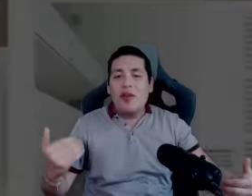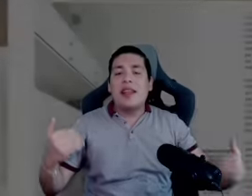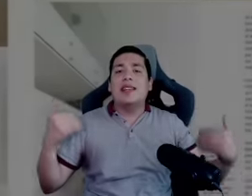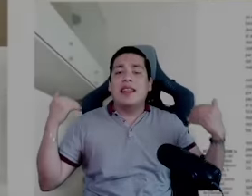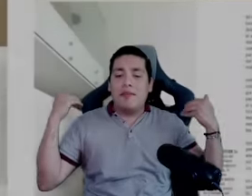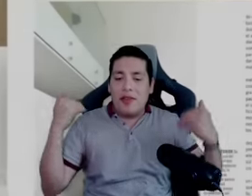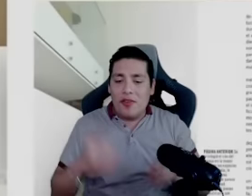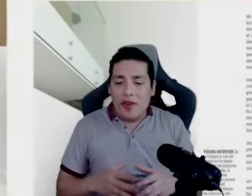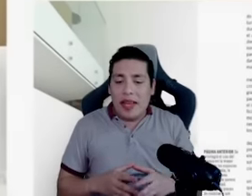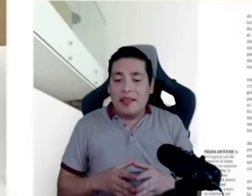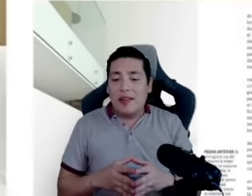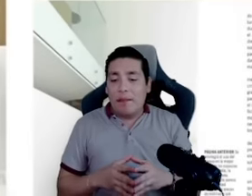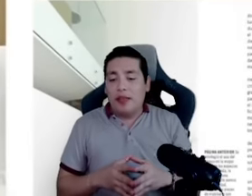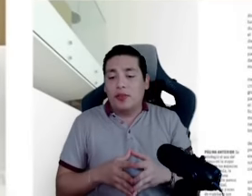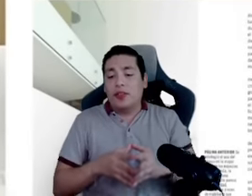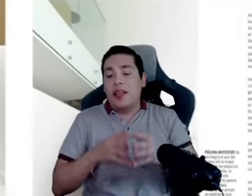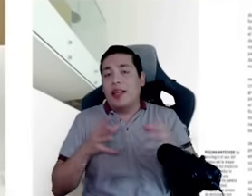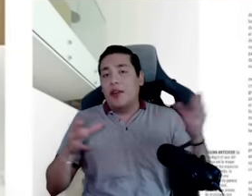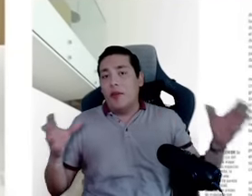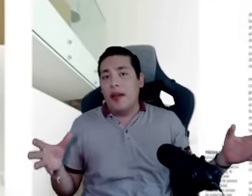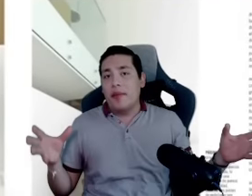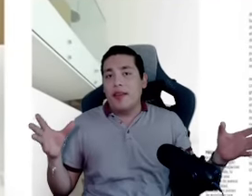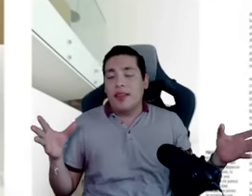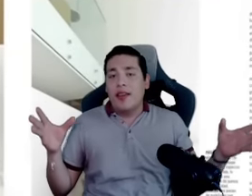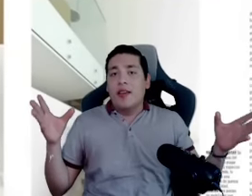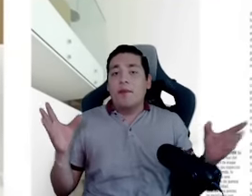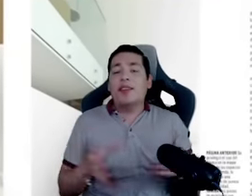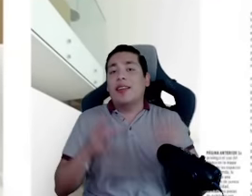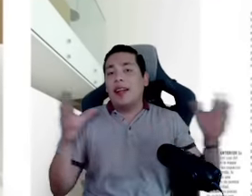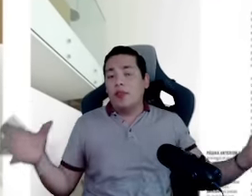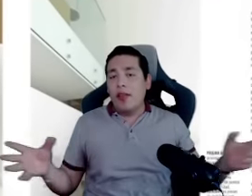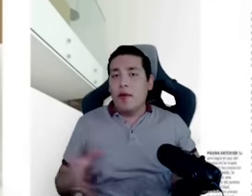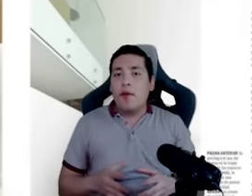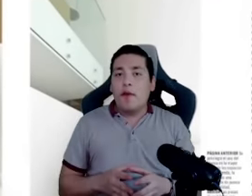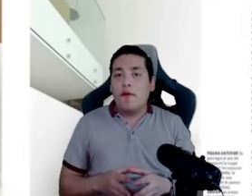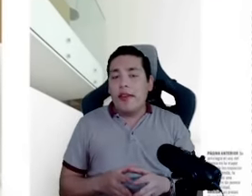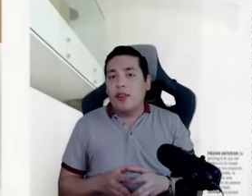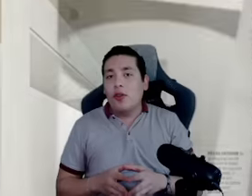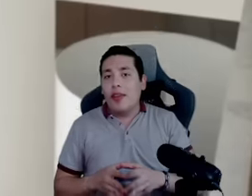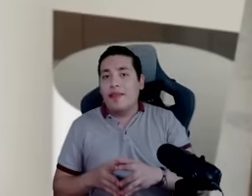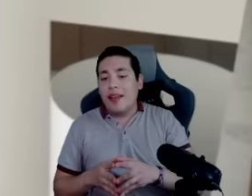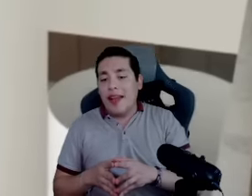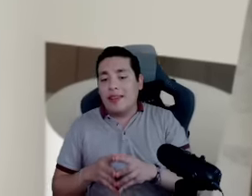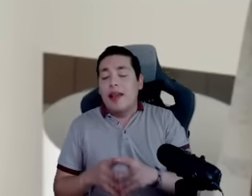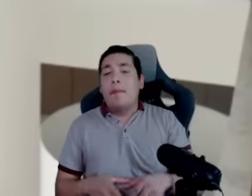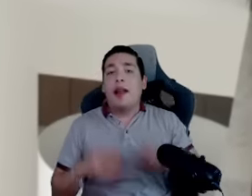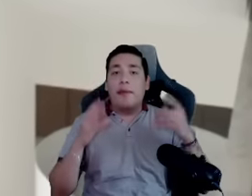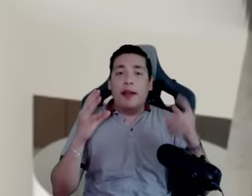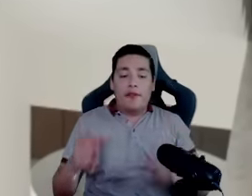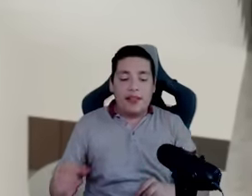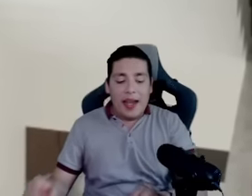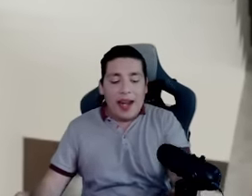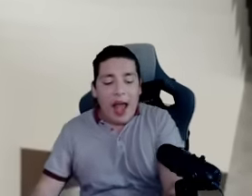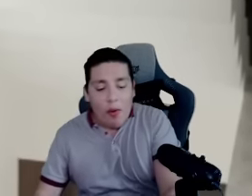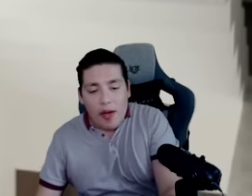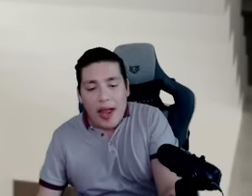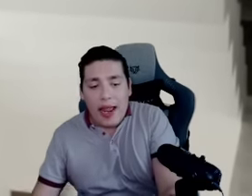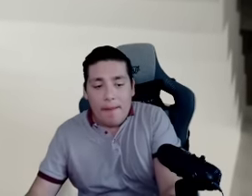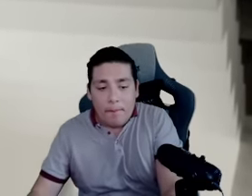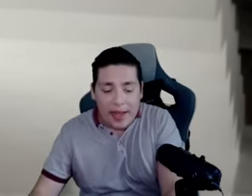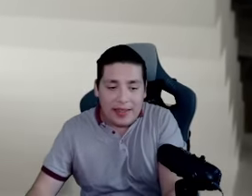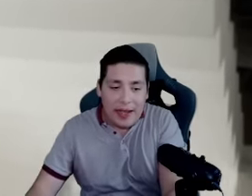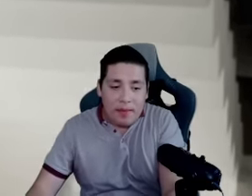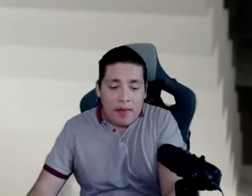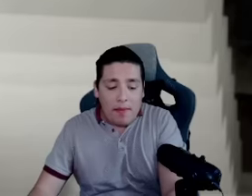millones y millones de pesos y Que obviamente pues se trató de un conflicto de interés para beneficiar a